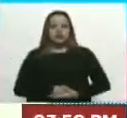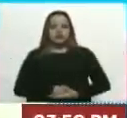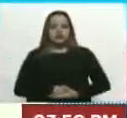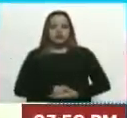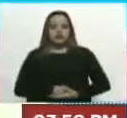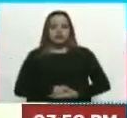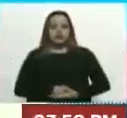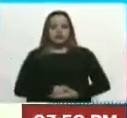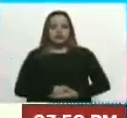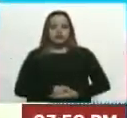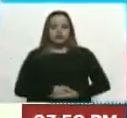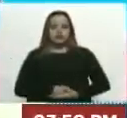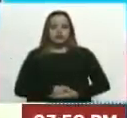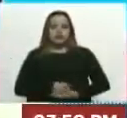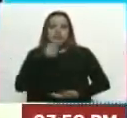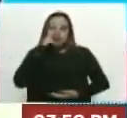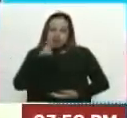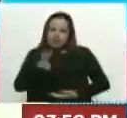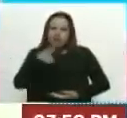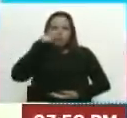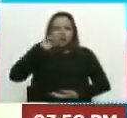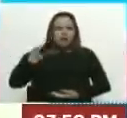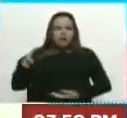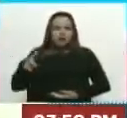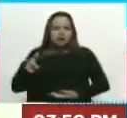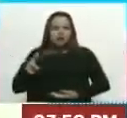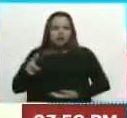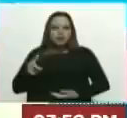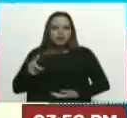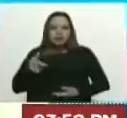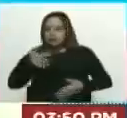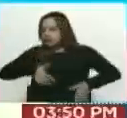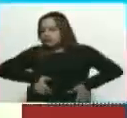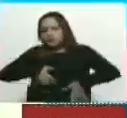nacional. Vimos un pueblo enardecido,